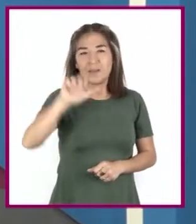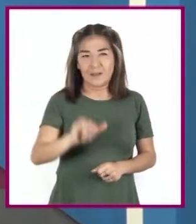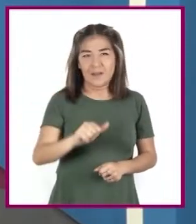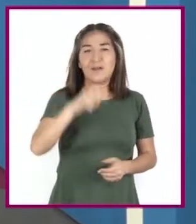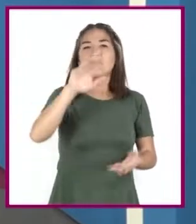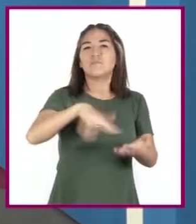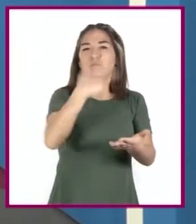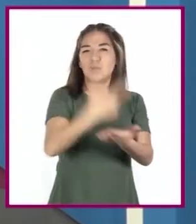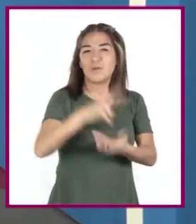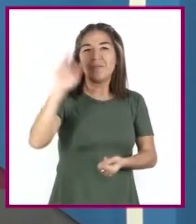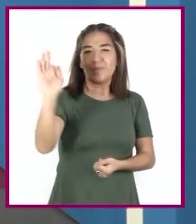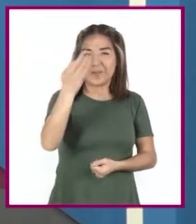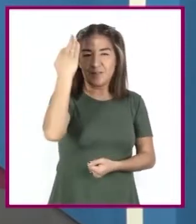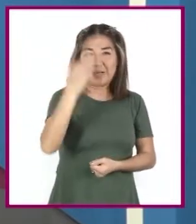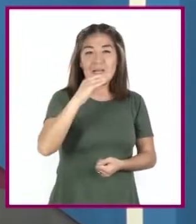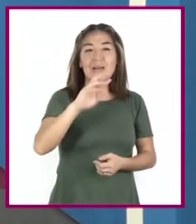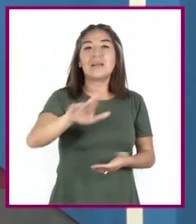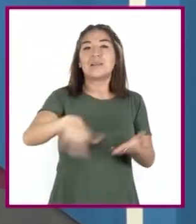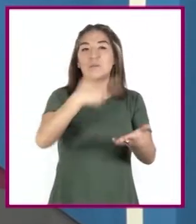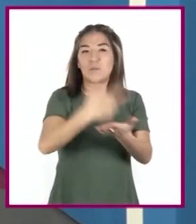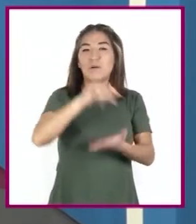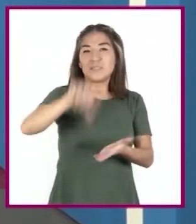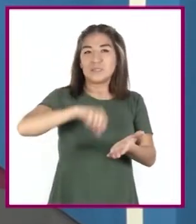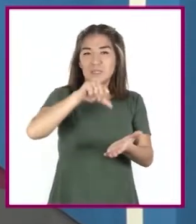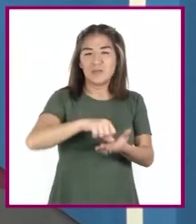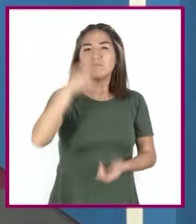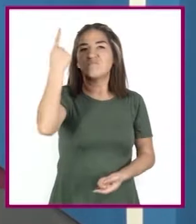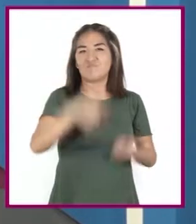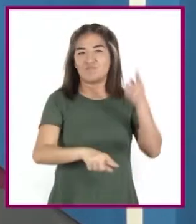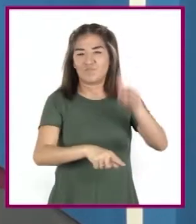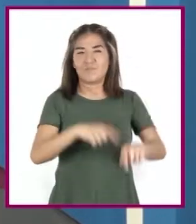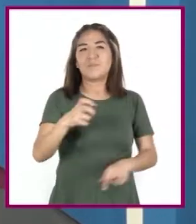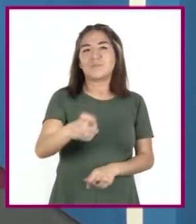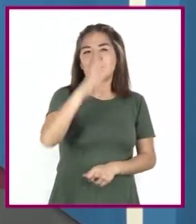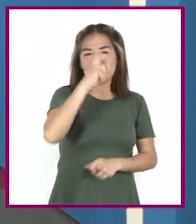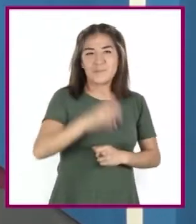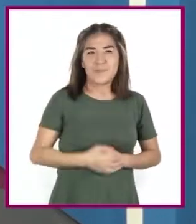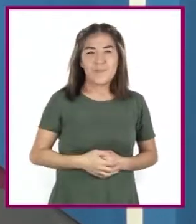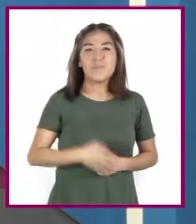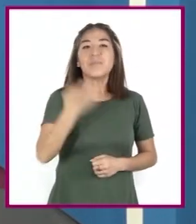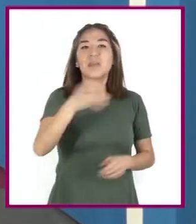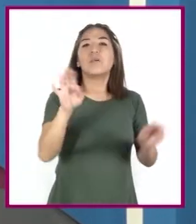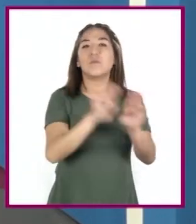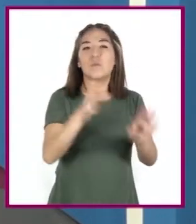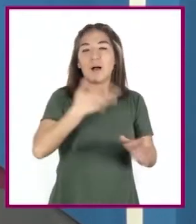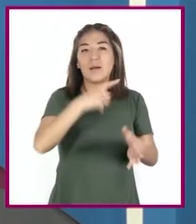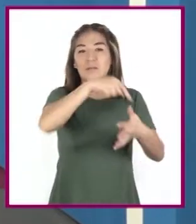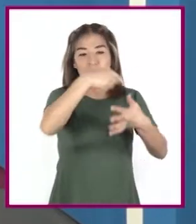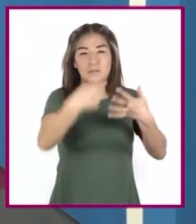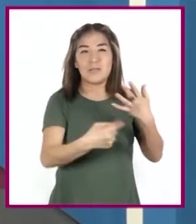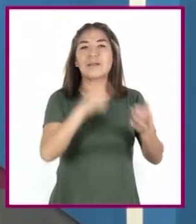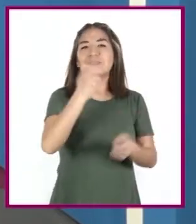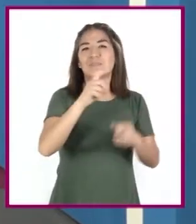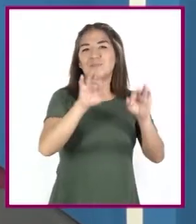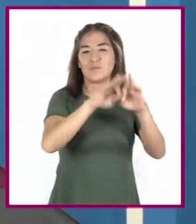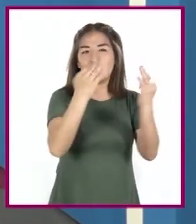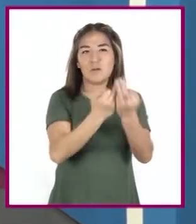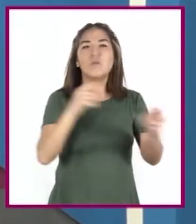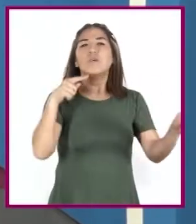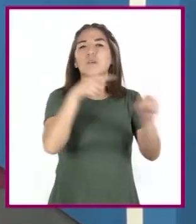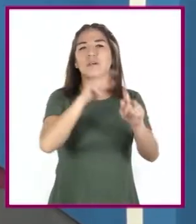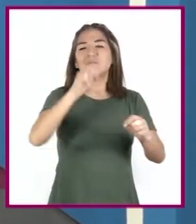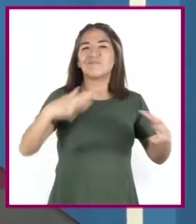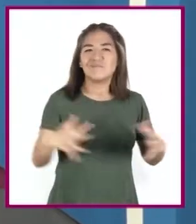república federal, república centralista, dictadura. La existencia de cada una de estas modalidades estuvo marcada